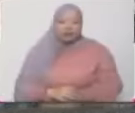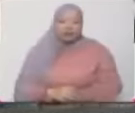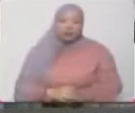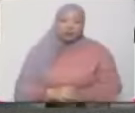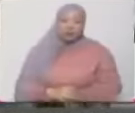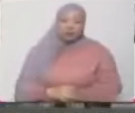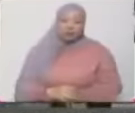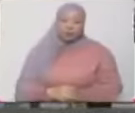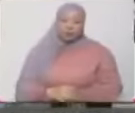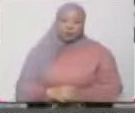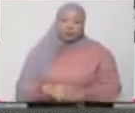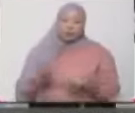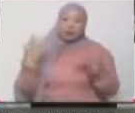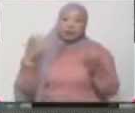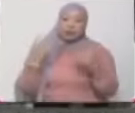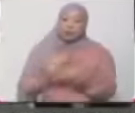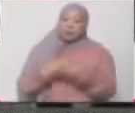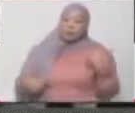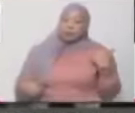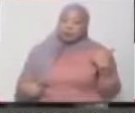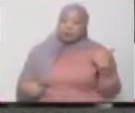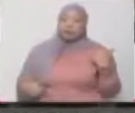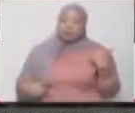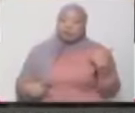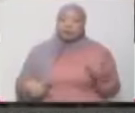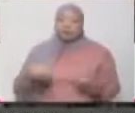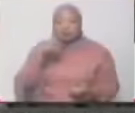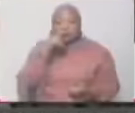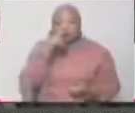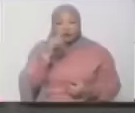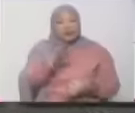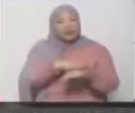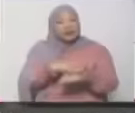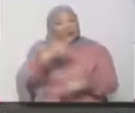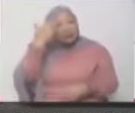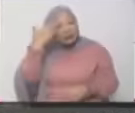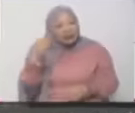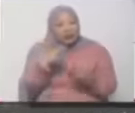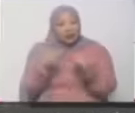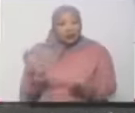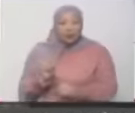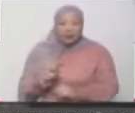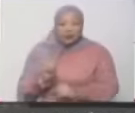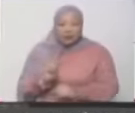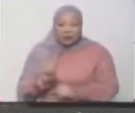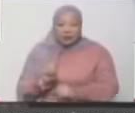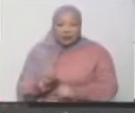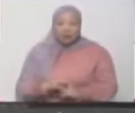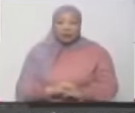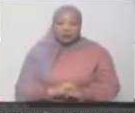Sí, presidente, bueno. Saludo a los compañeros y las compañeras comuneros y comuneras de todo el país.